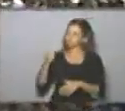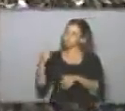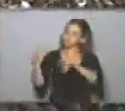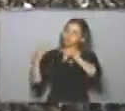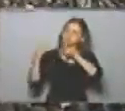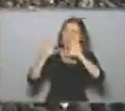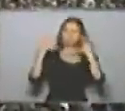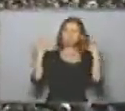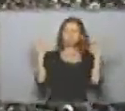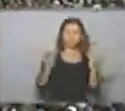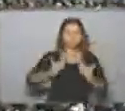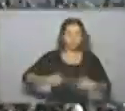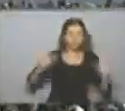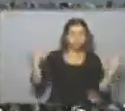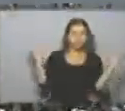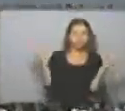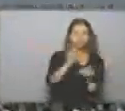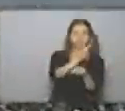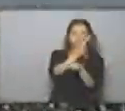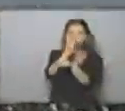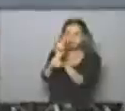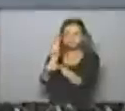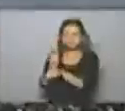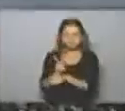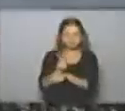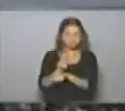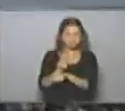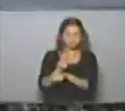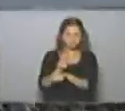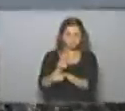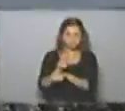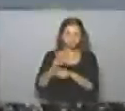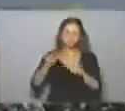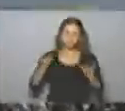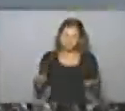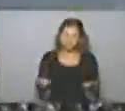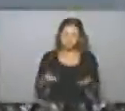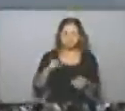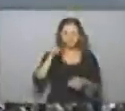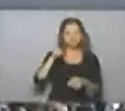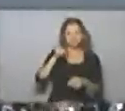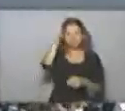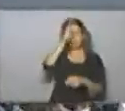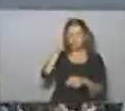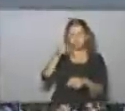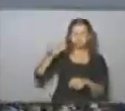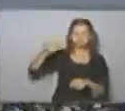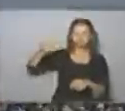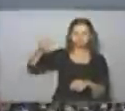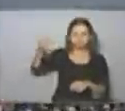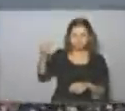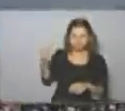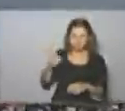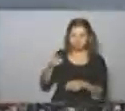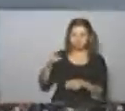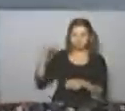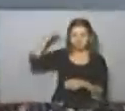recién. Por eso le preguntaba, Alberto. Sí, y en esto se une a una tradición, digamos, comenzada por Francisco de